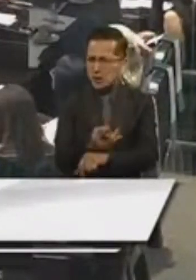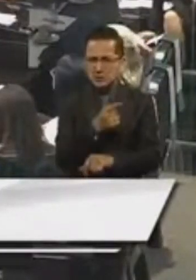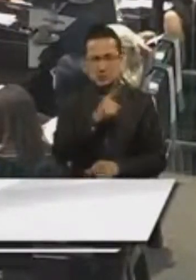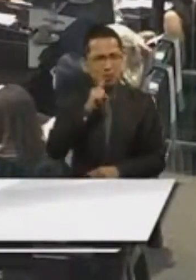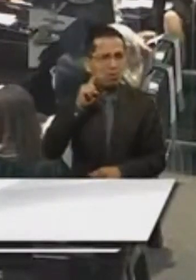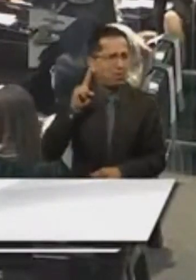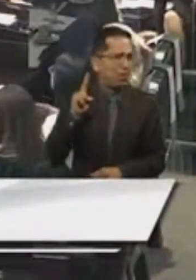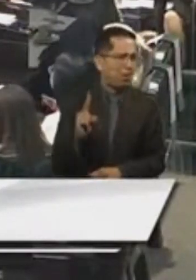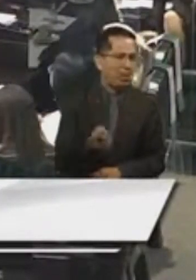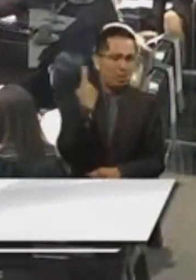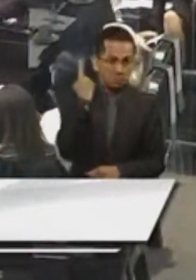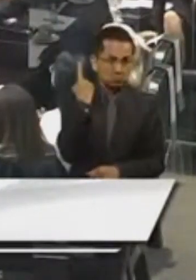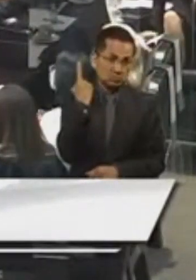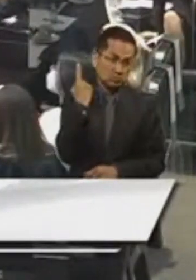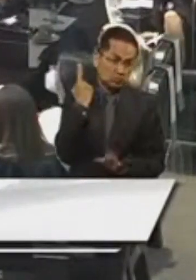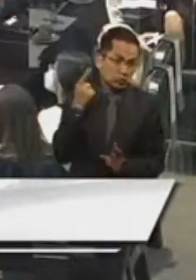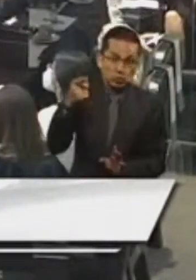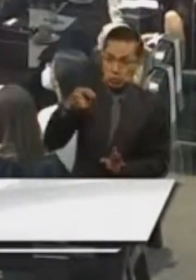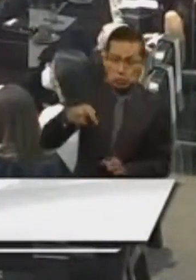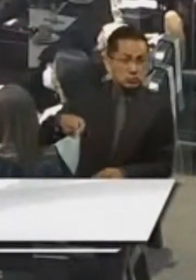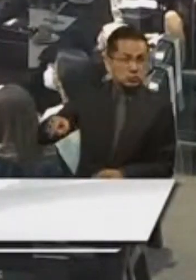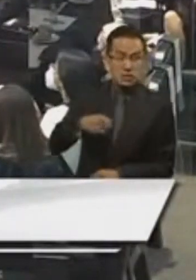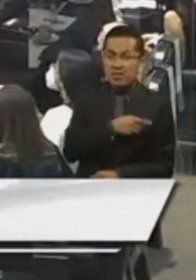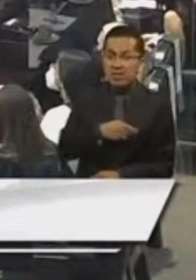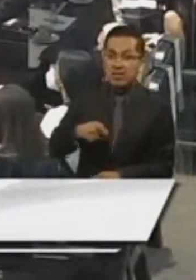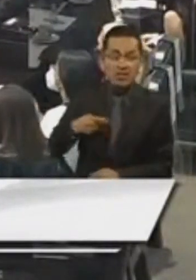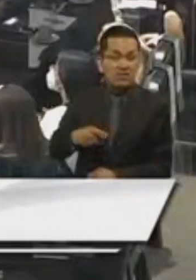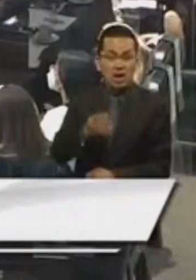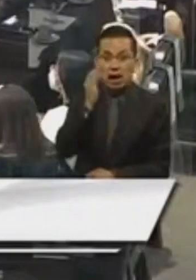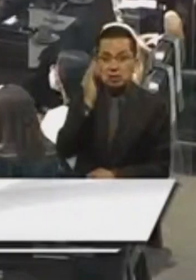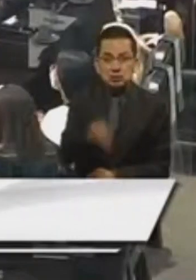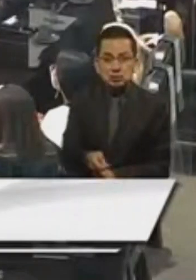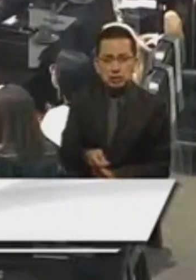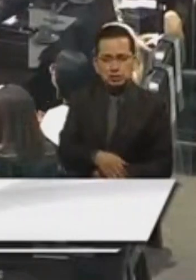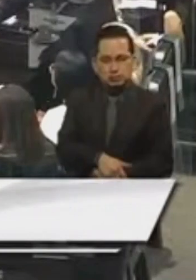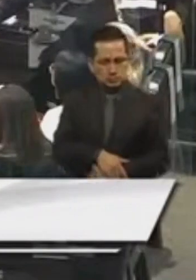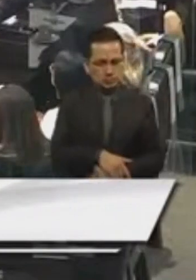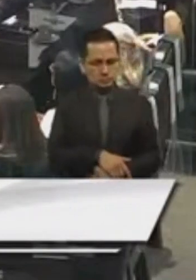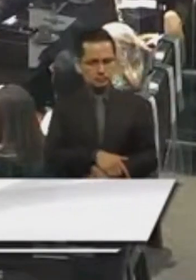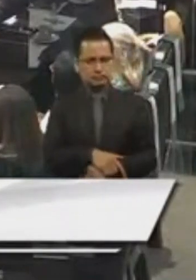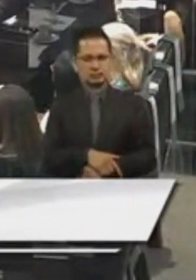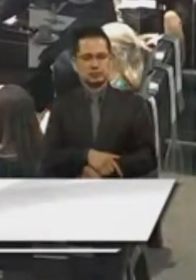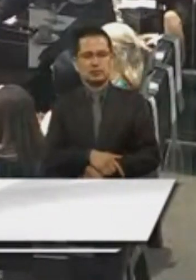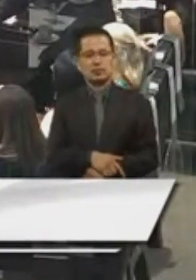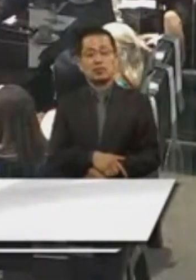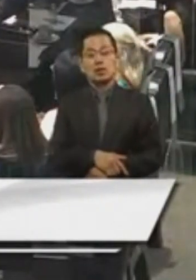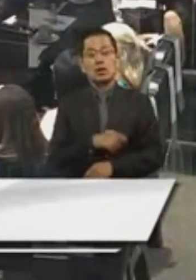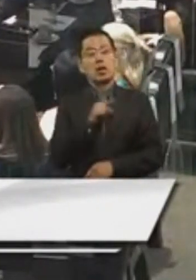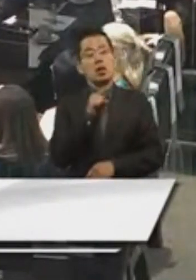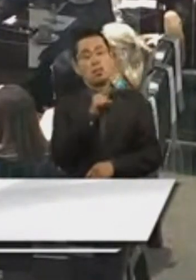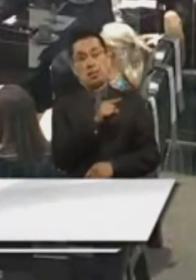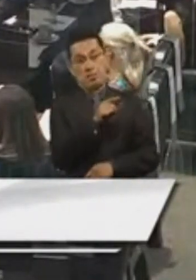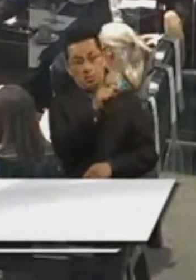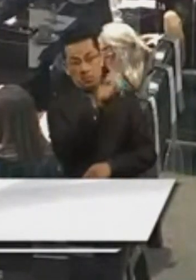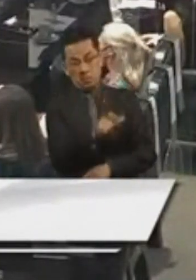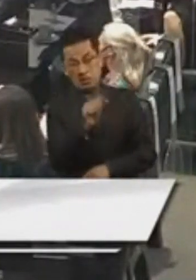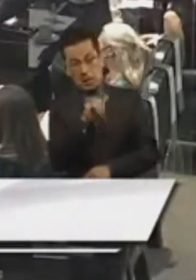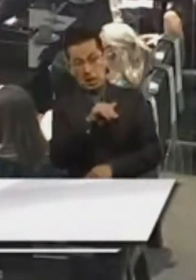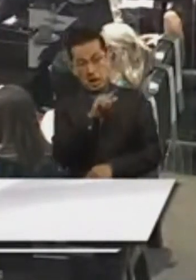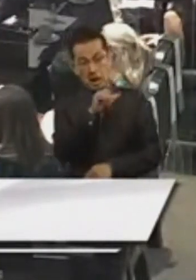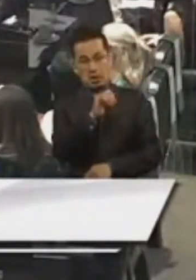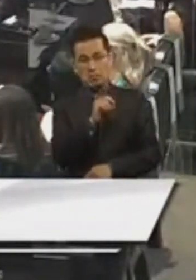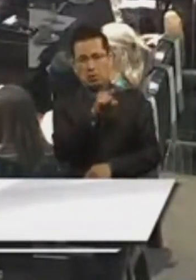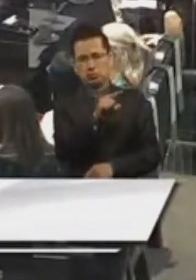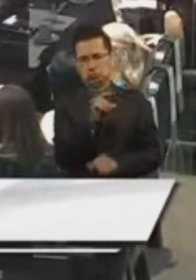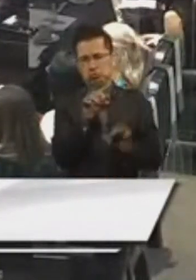historia reciente del país. No puede negar que Andrés Manuel ha sido el hombre